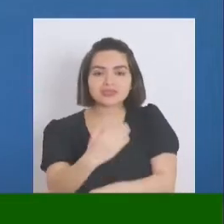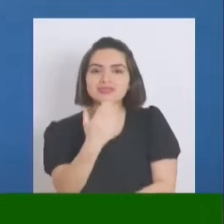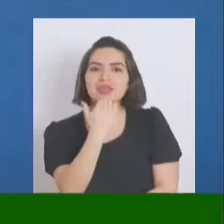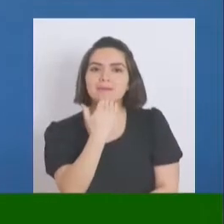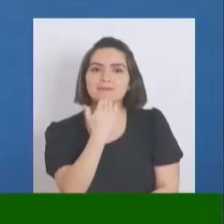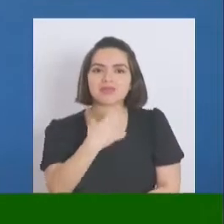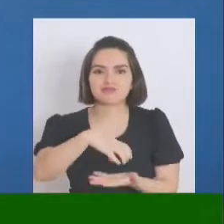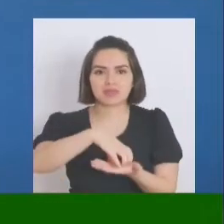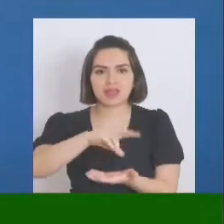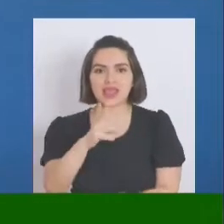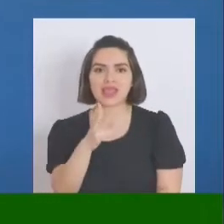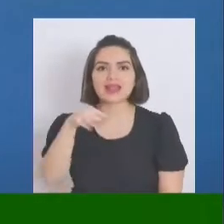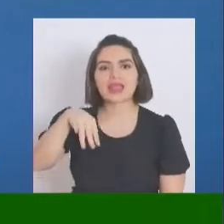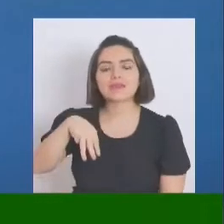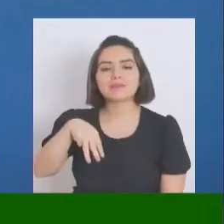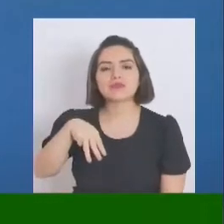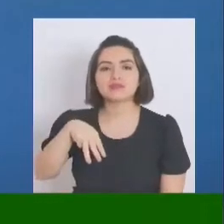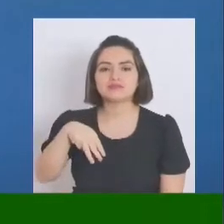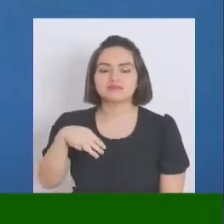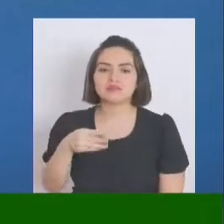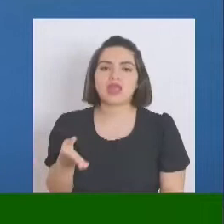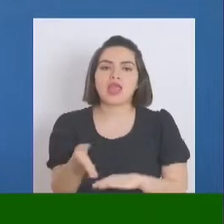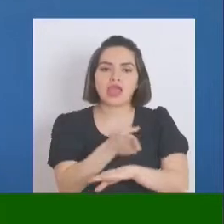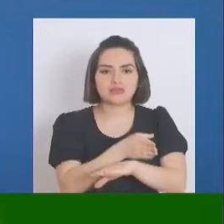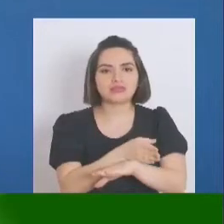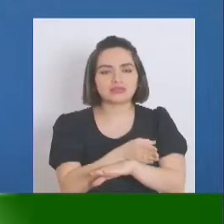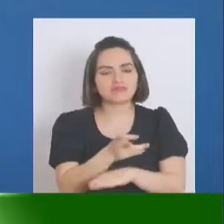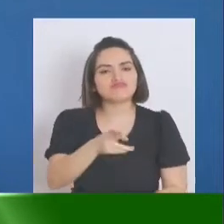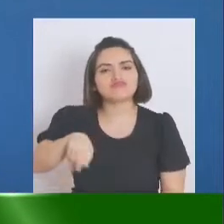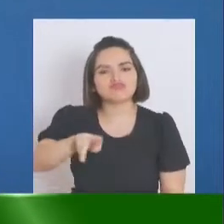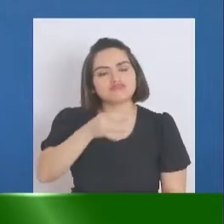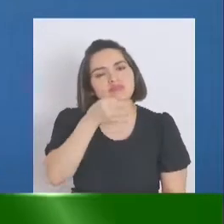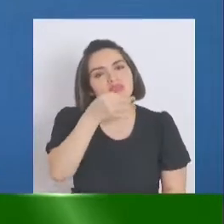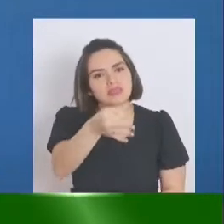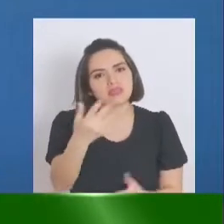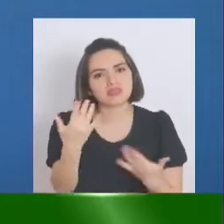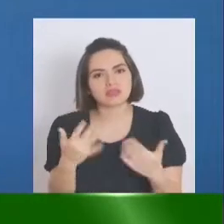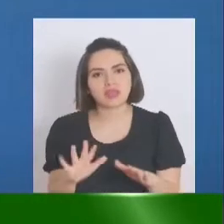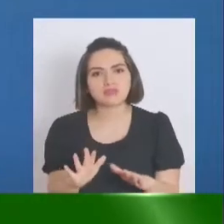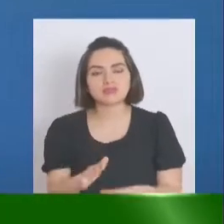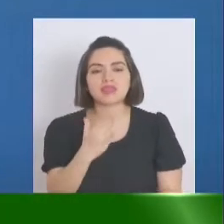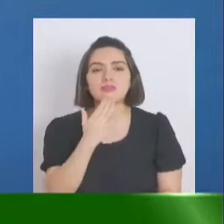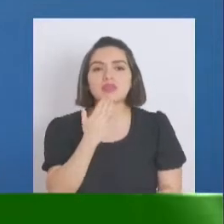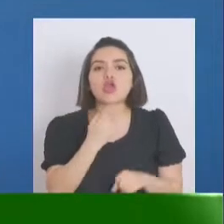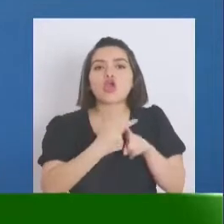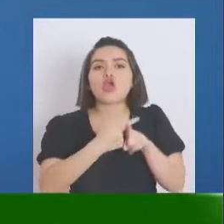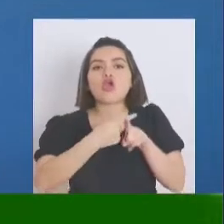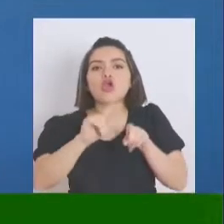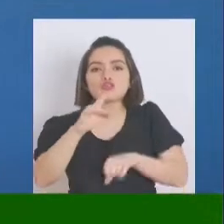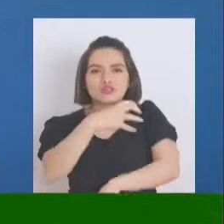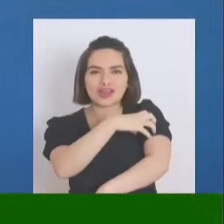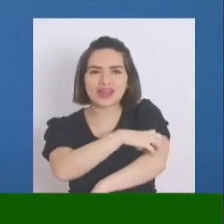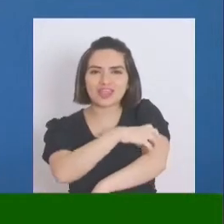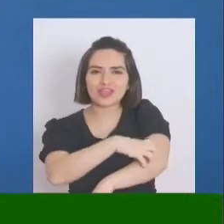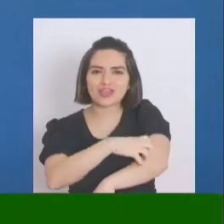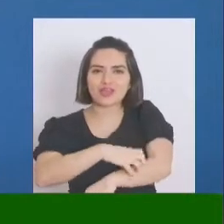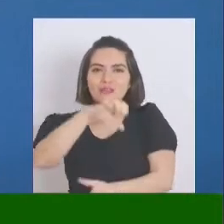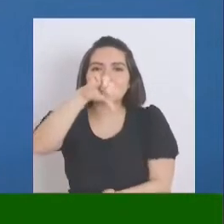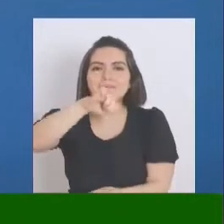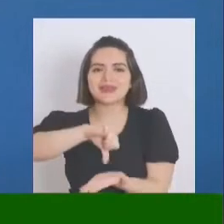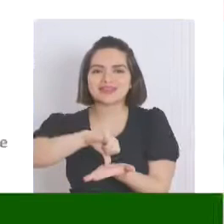la región metropolitana, y lo hemos dicho en reiteradas oportunidades, y el resto de las regiones del